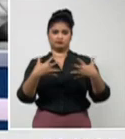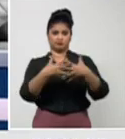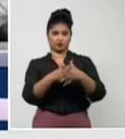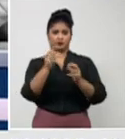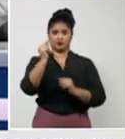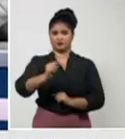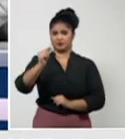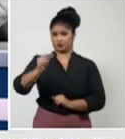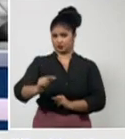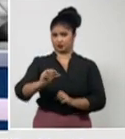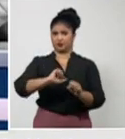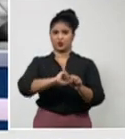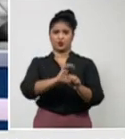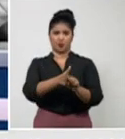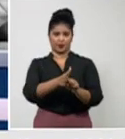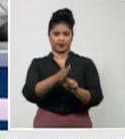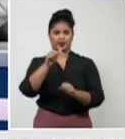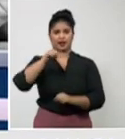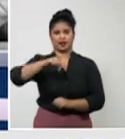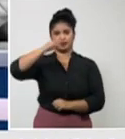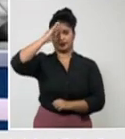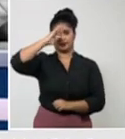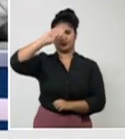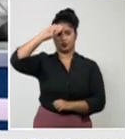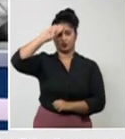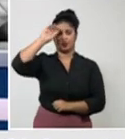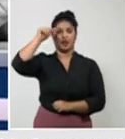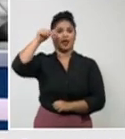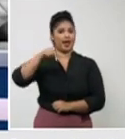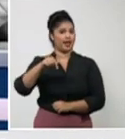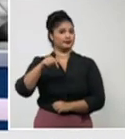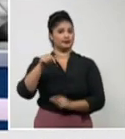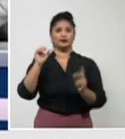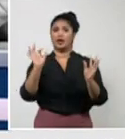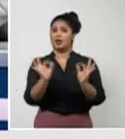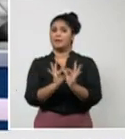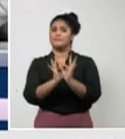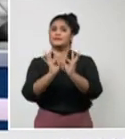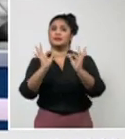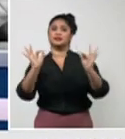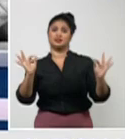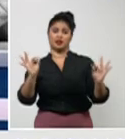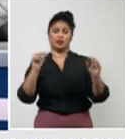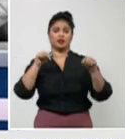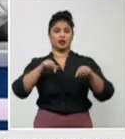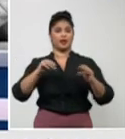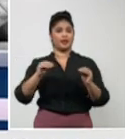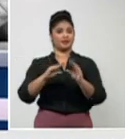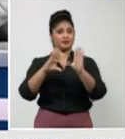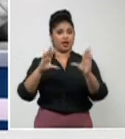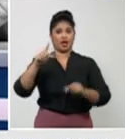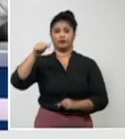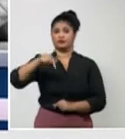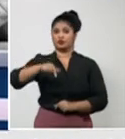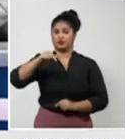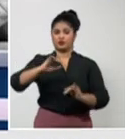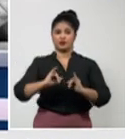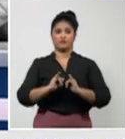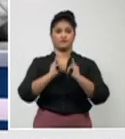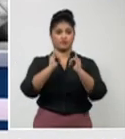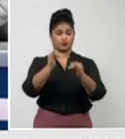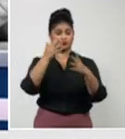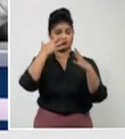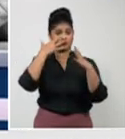COVID-19. Este presta especial atención a los pacientes calificados de alto riesgo, aquellas personas